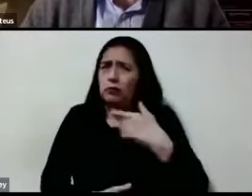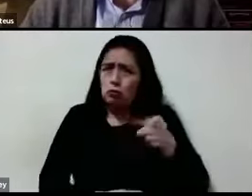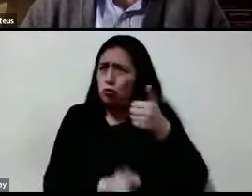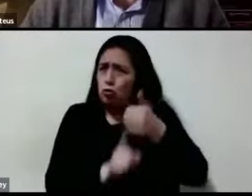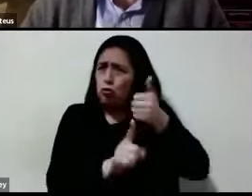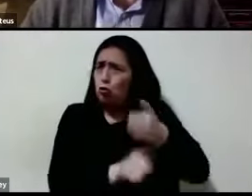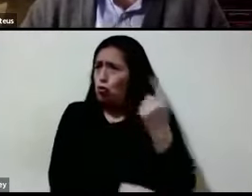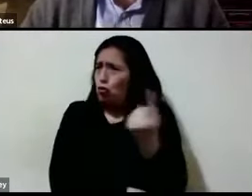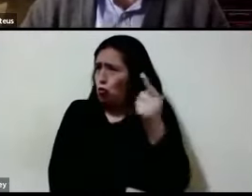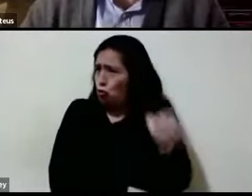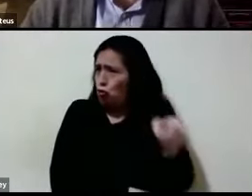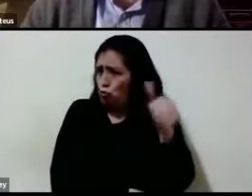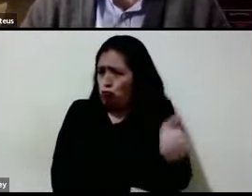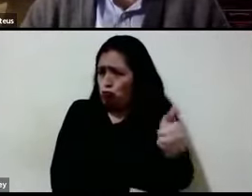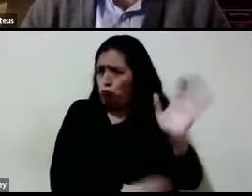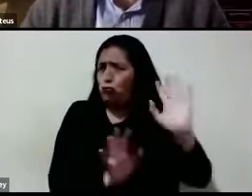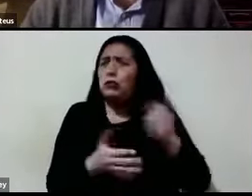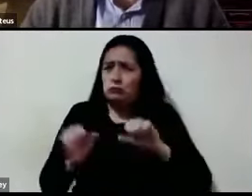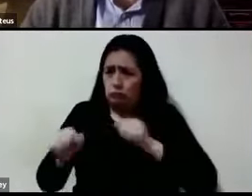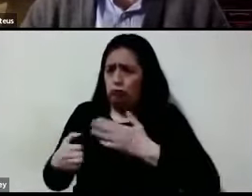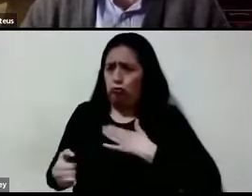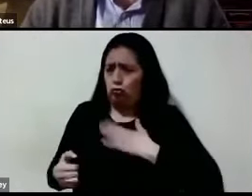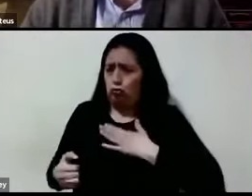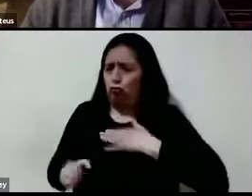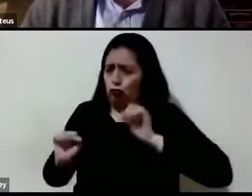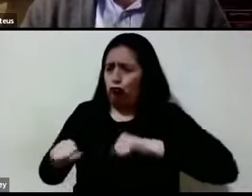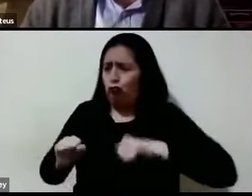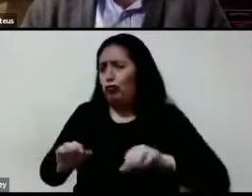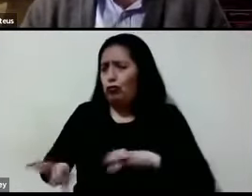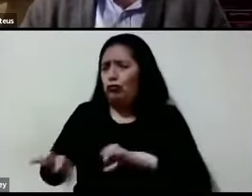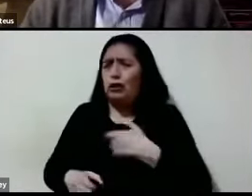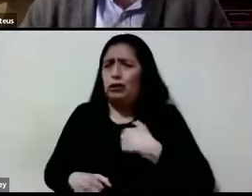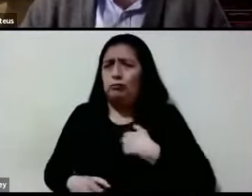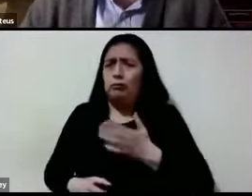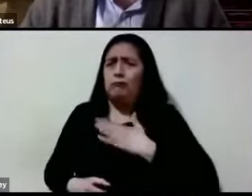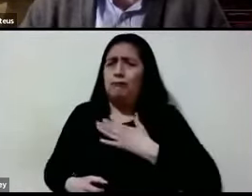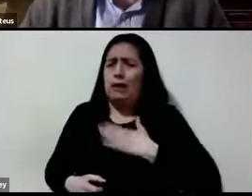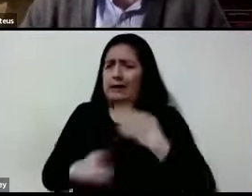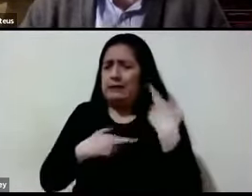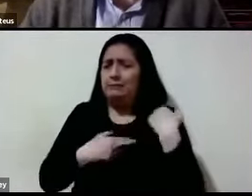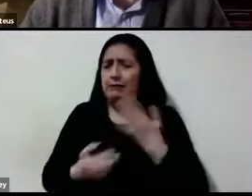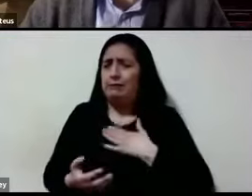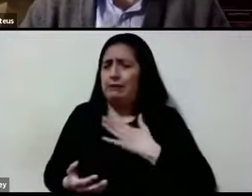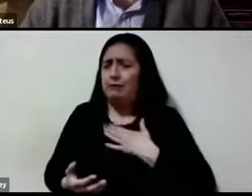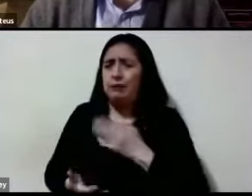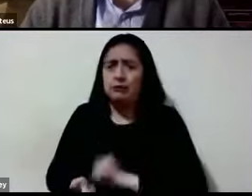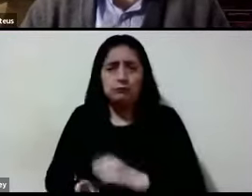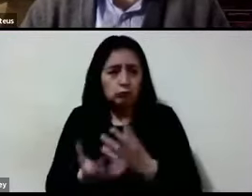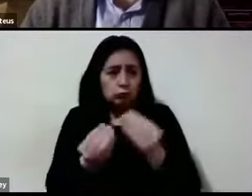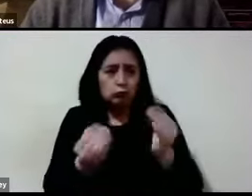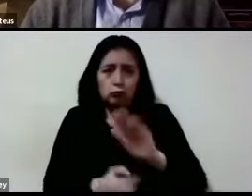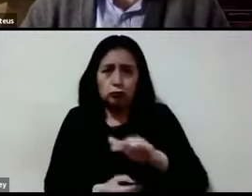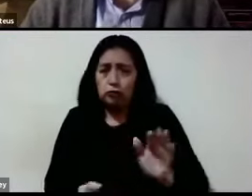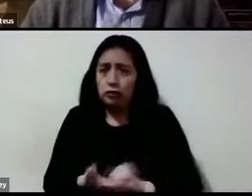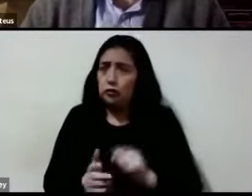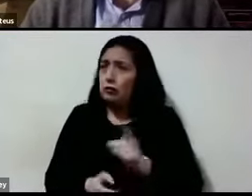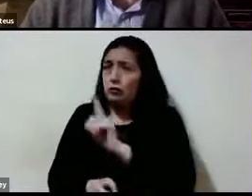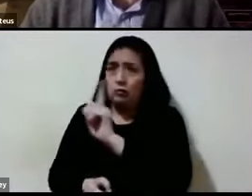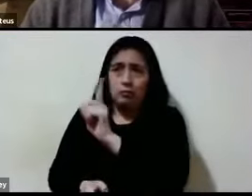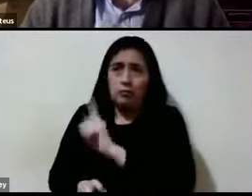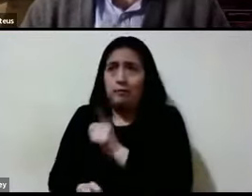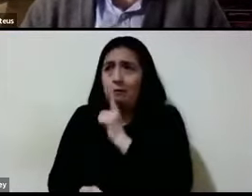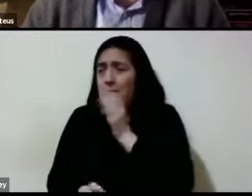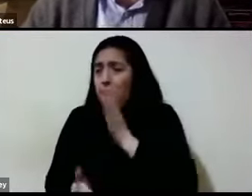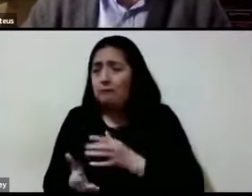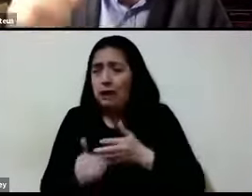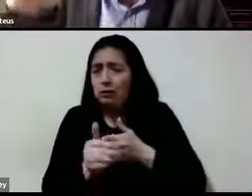se ha sentado y lo ha avanzado, ha dicho, no, tengo que avanzar porque es mi trabajo. Inclusive muchos de ellos no dejan que sus papis les orienten,